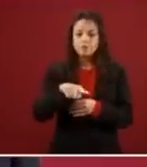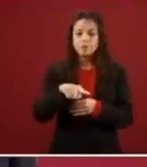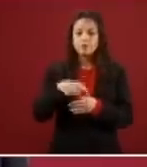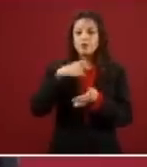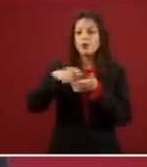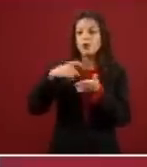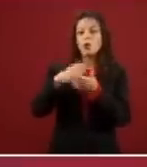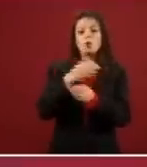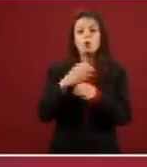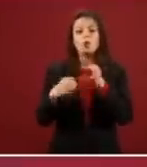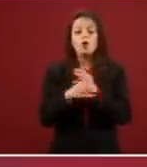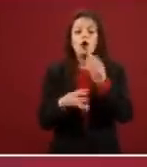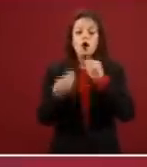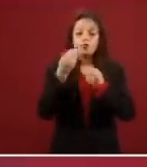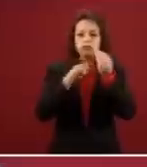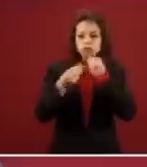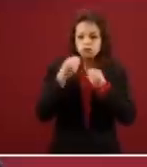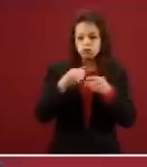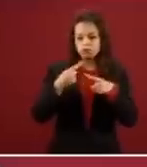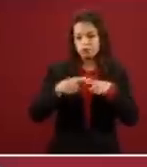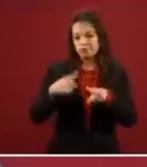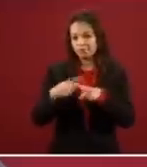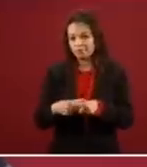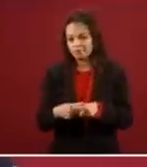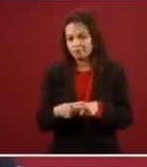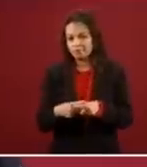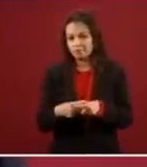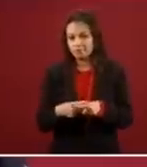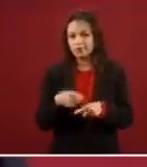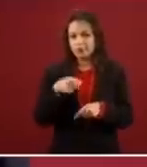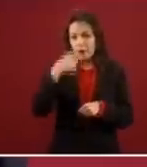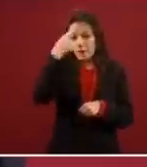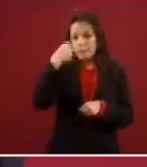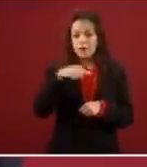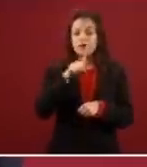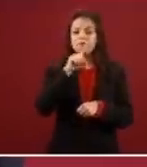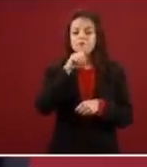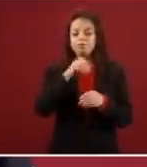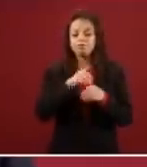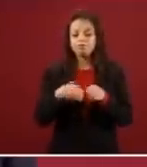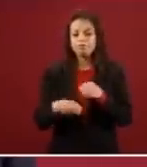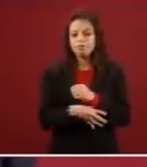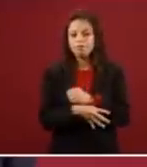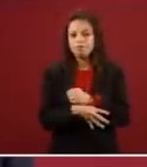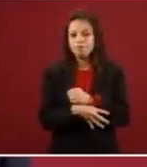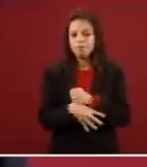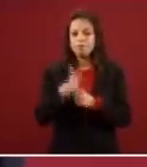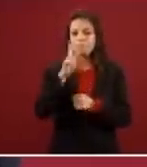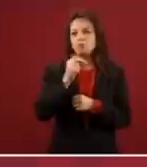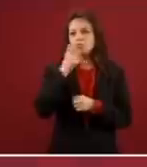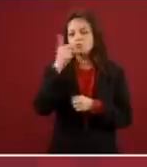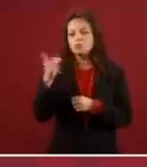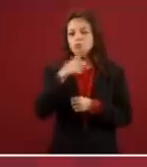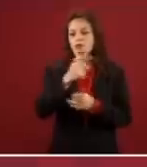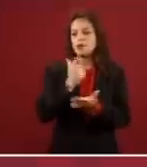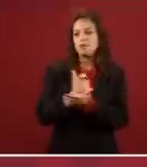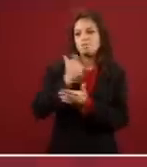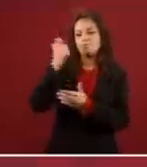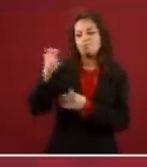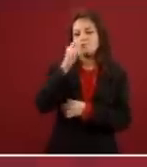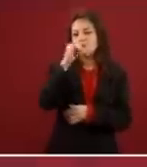un esquema de derechos de autor, tratando de esconder una relación laboral, tratando de no pagar estas cuotas